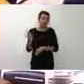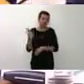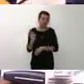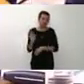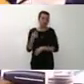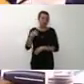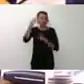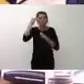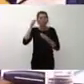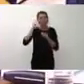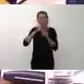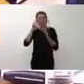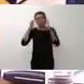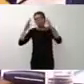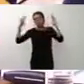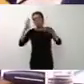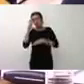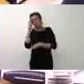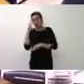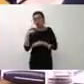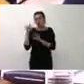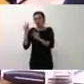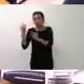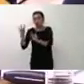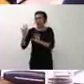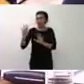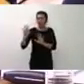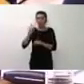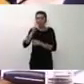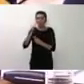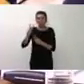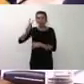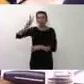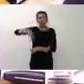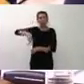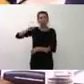sueños la tocaría, pero no volví a verla nunca más.